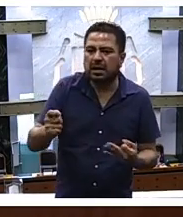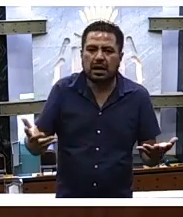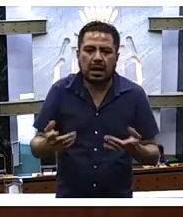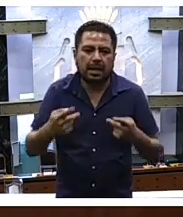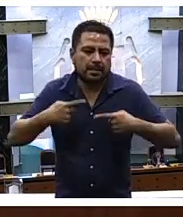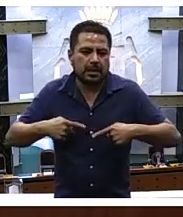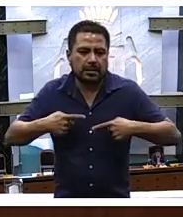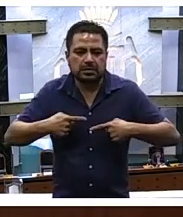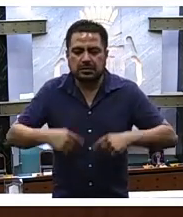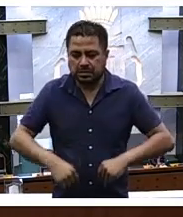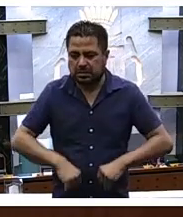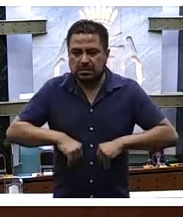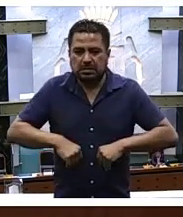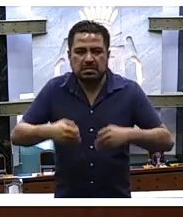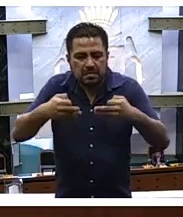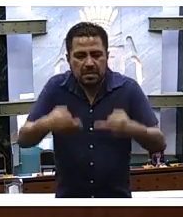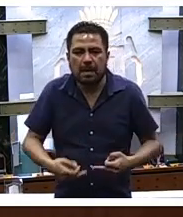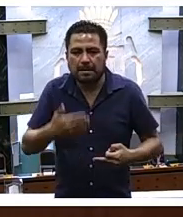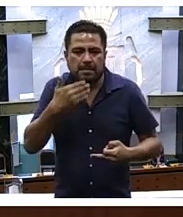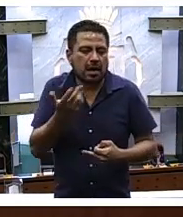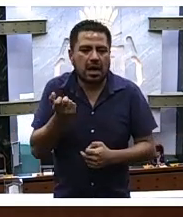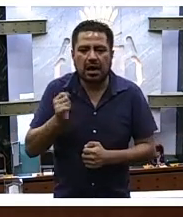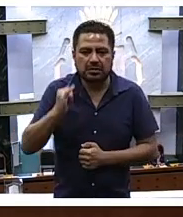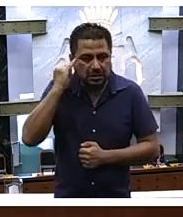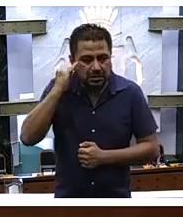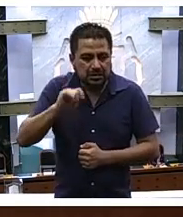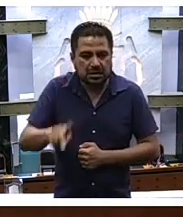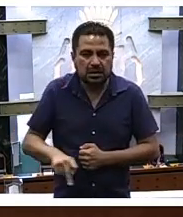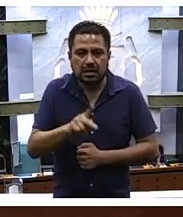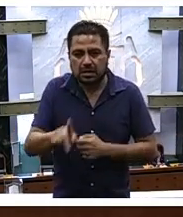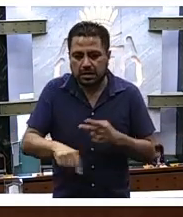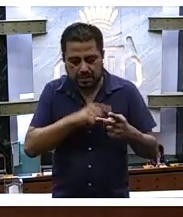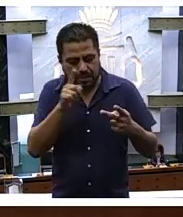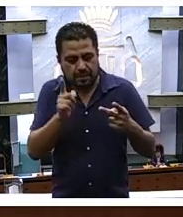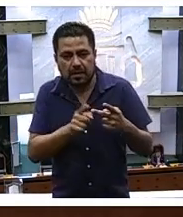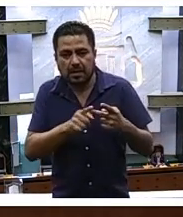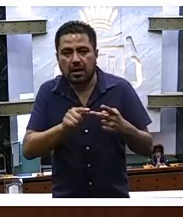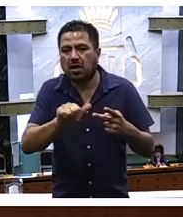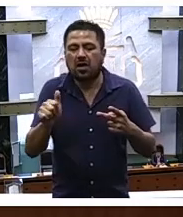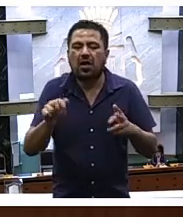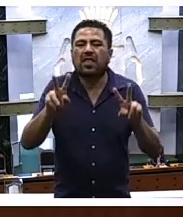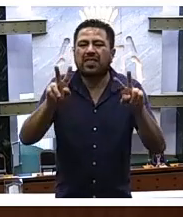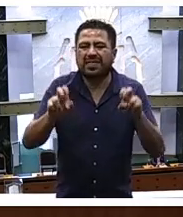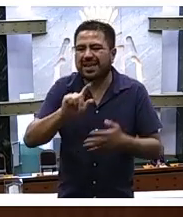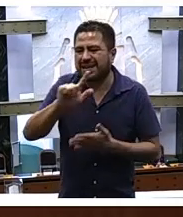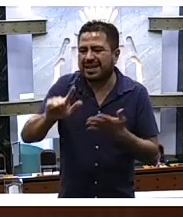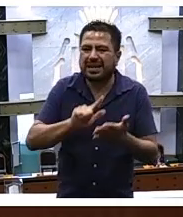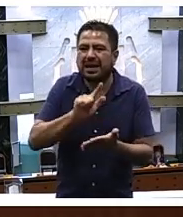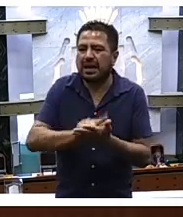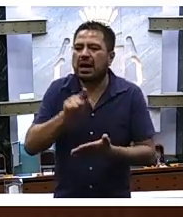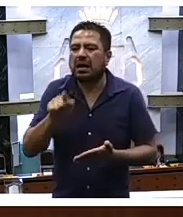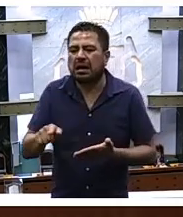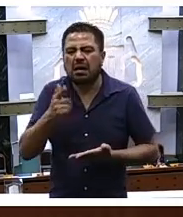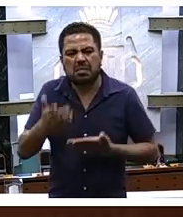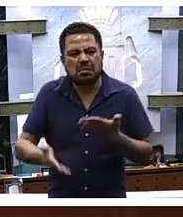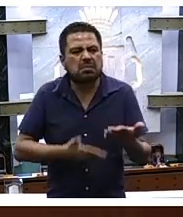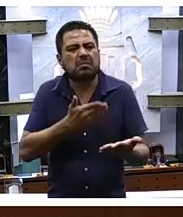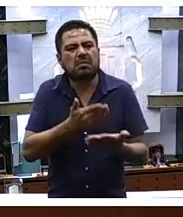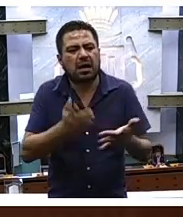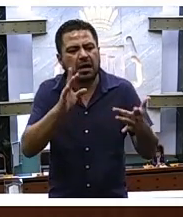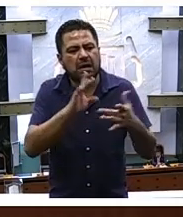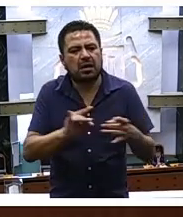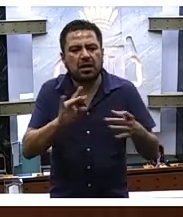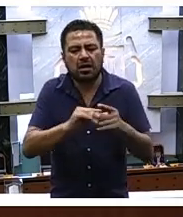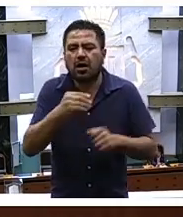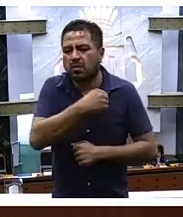las personas que tenemos una ascendencia como tal. Segundo, en el siguiente tema que dicha reforma plantea, señala que los